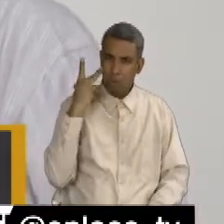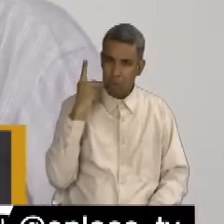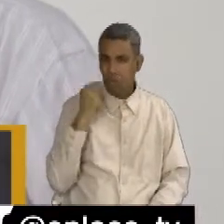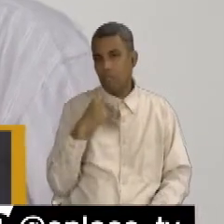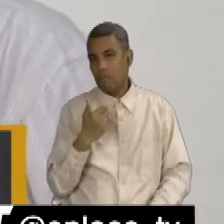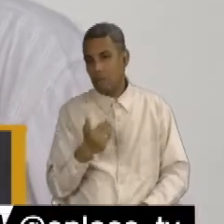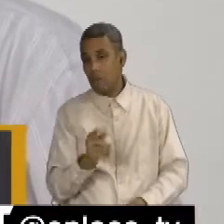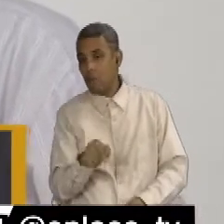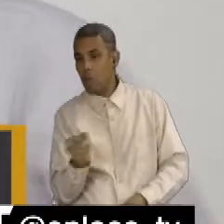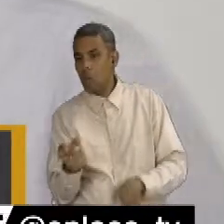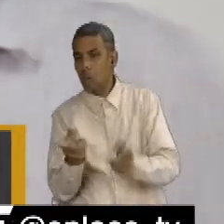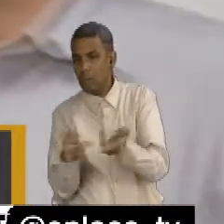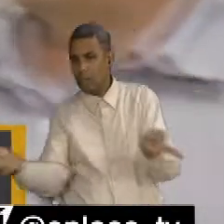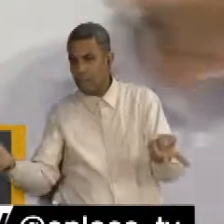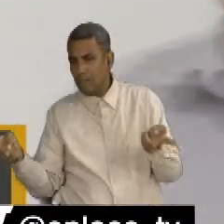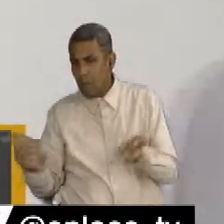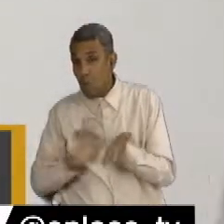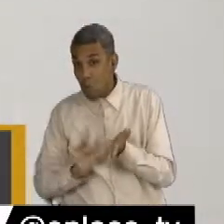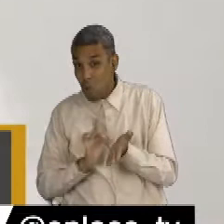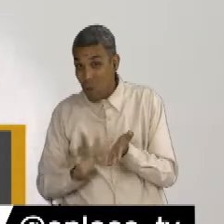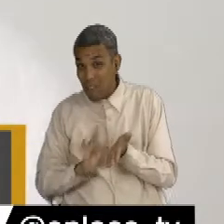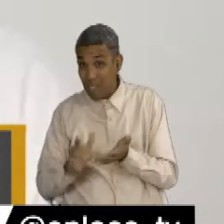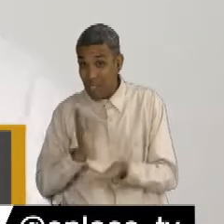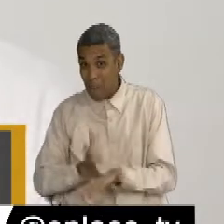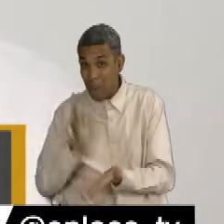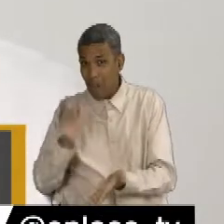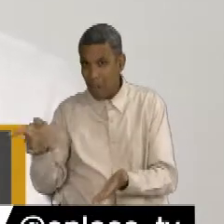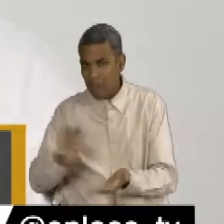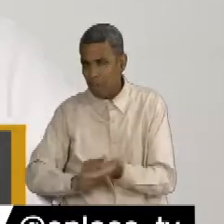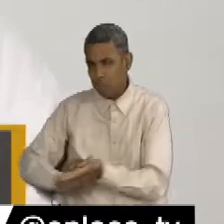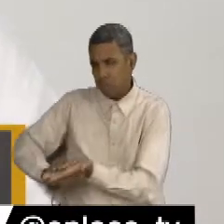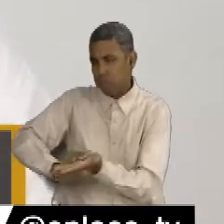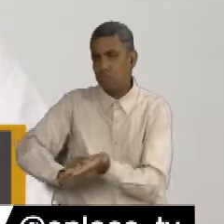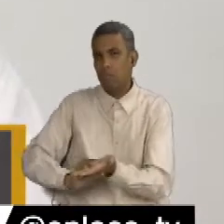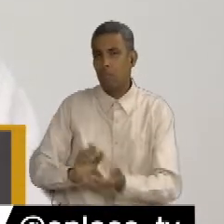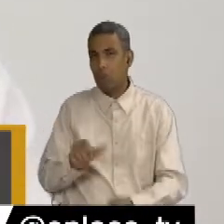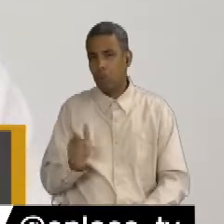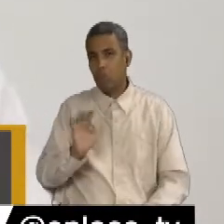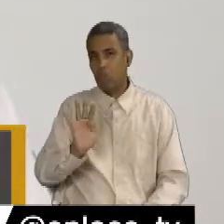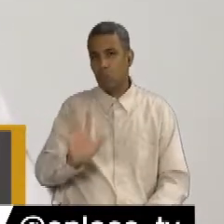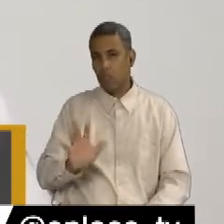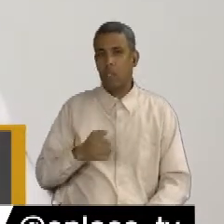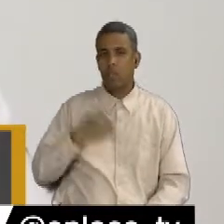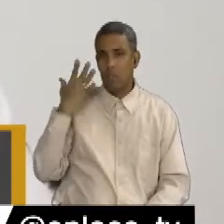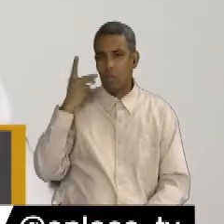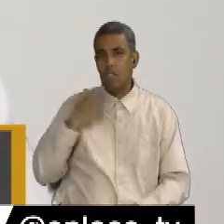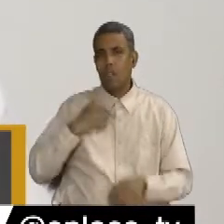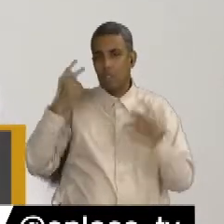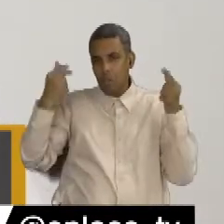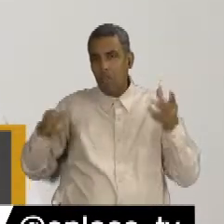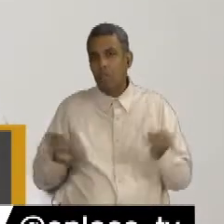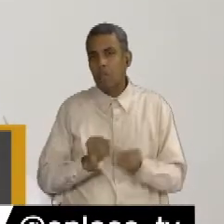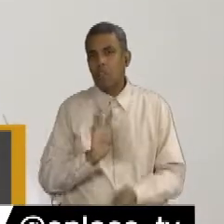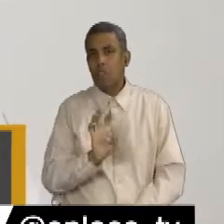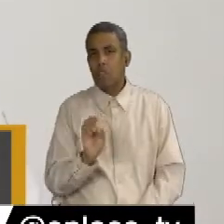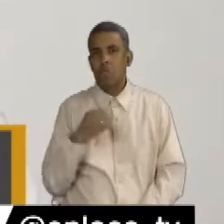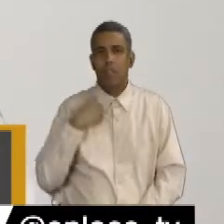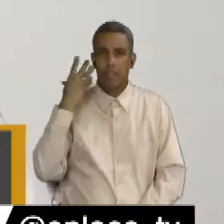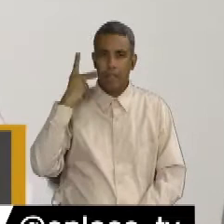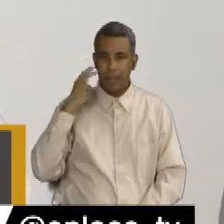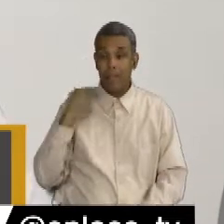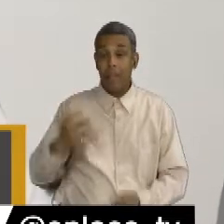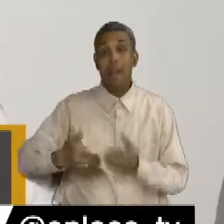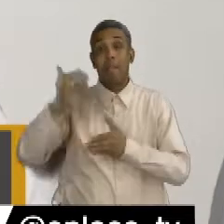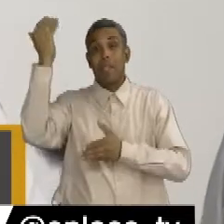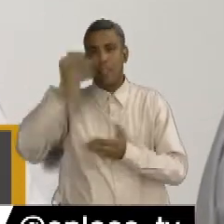la parte de urgencias. Son las noticias buenas que se conocen a esta hora en el Hospital Regional del Magdalena Medio. Inicio de trabajos, primera